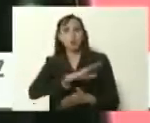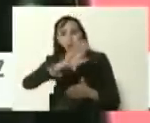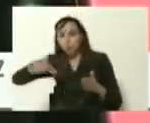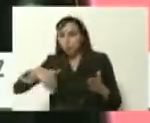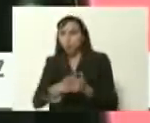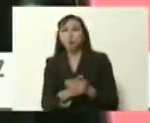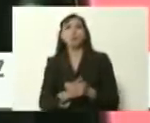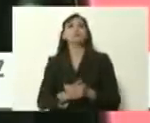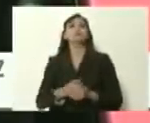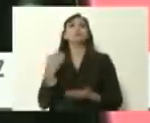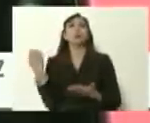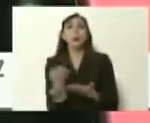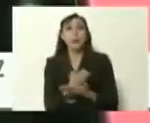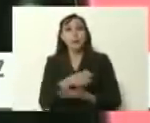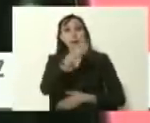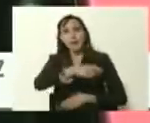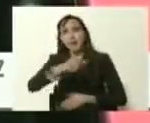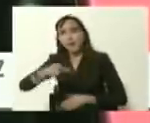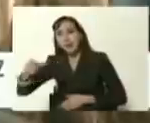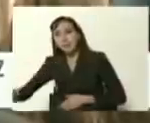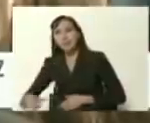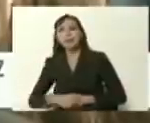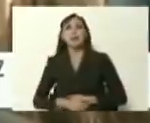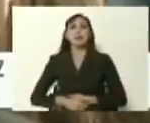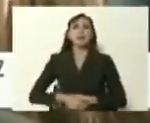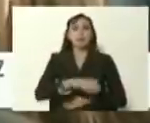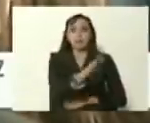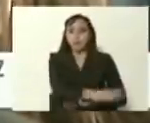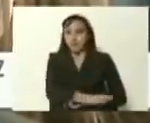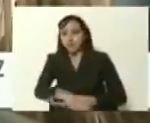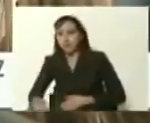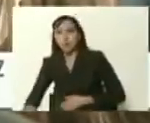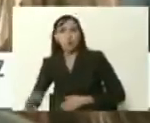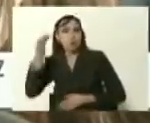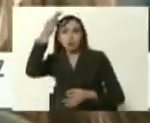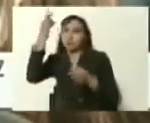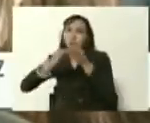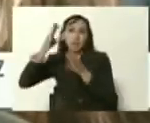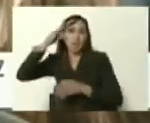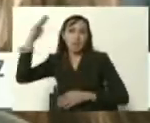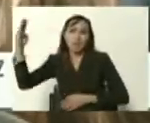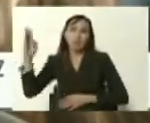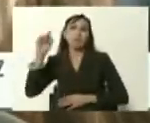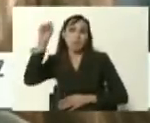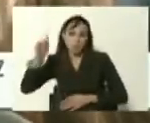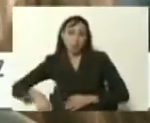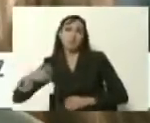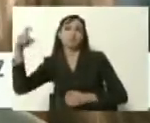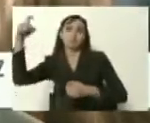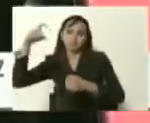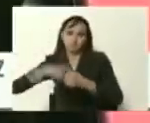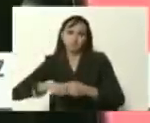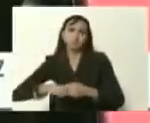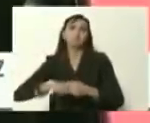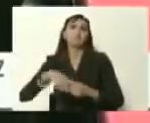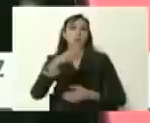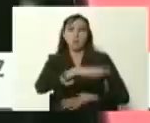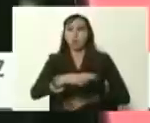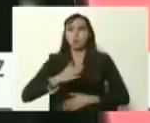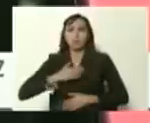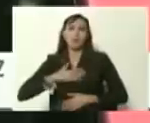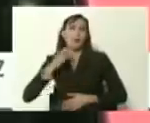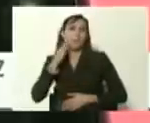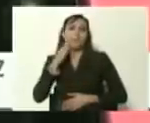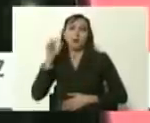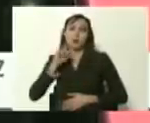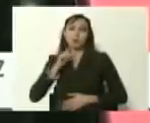evangélicos, los ateos. Hay niños ateos, hay niños no. Yo hablando de los hijos, yo todo lo traduzco a niños porque yo soy mamá y eso